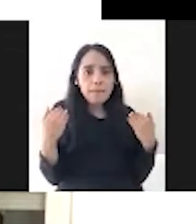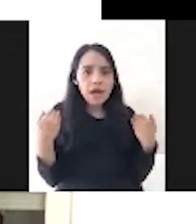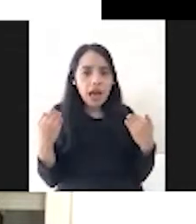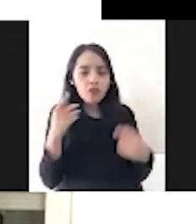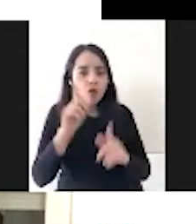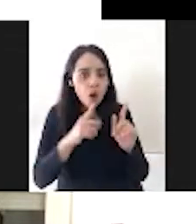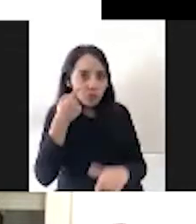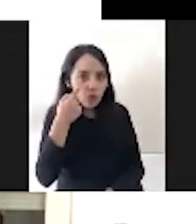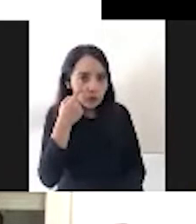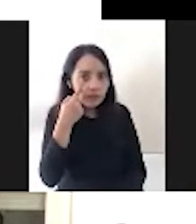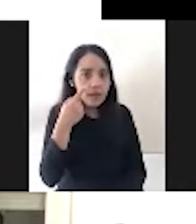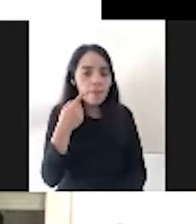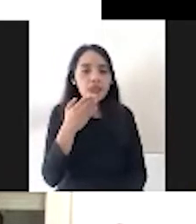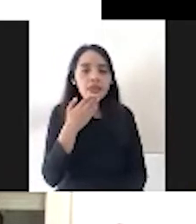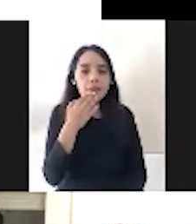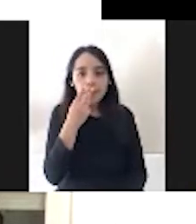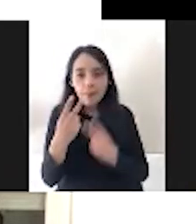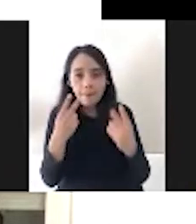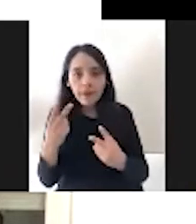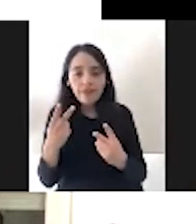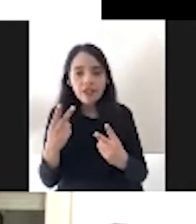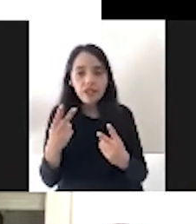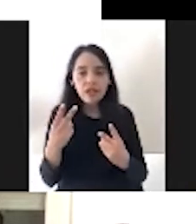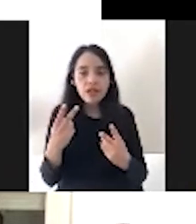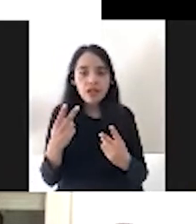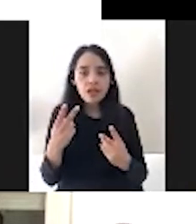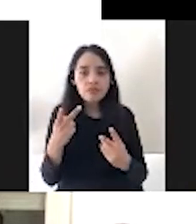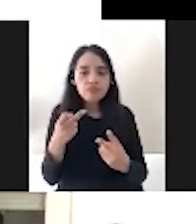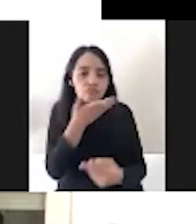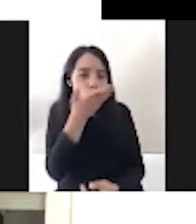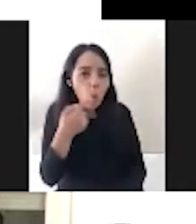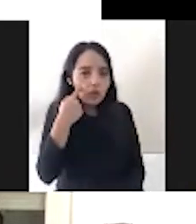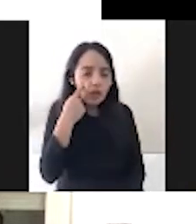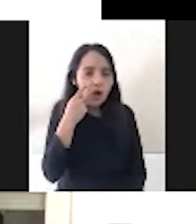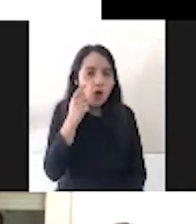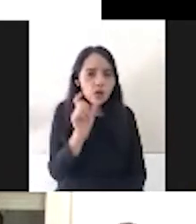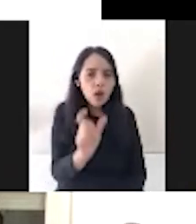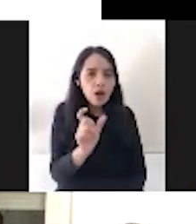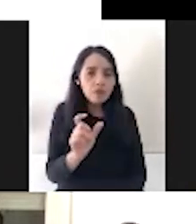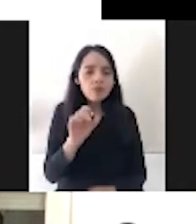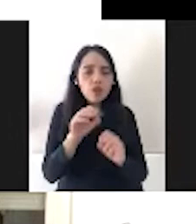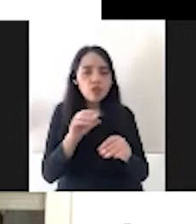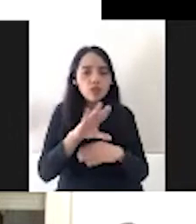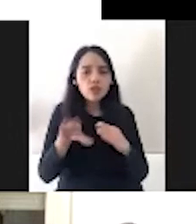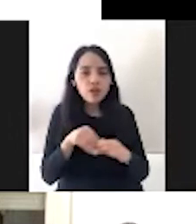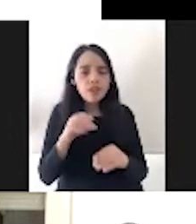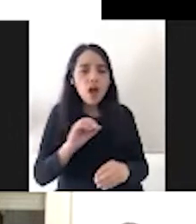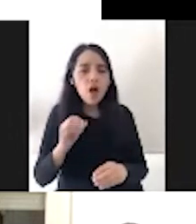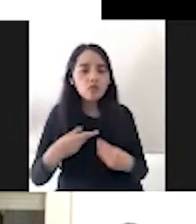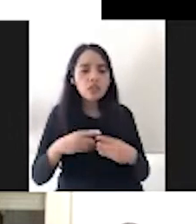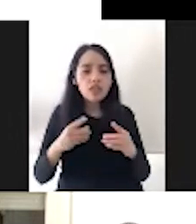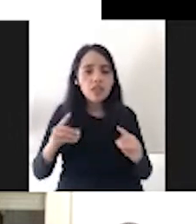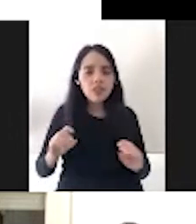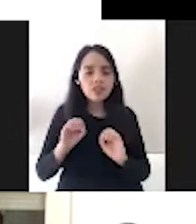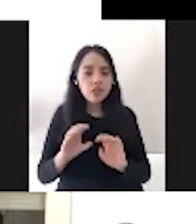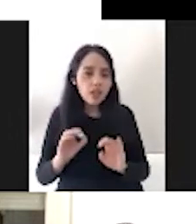empezamos a indagar cuál era el conocimiento que tenían sobre el concepto de educación inclusiva, sobre diversificación de la enseñanza, con el objetivo también